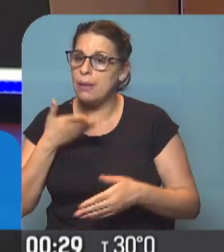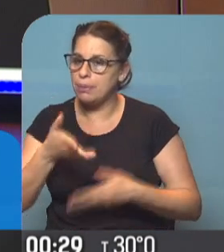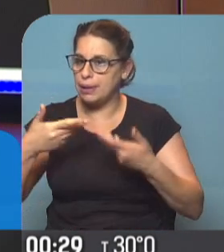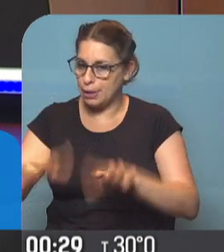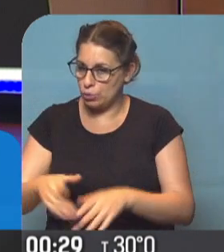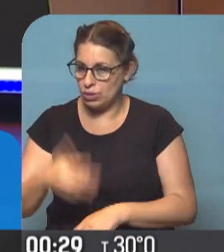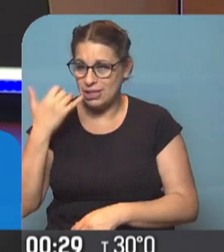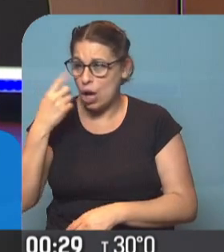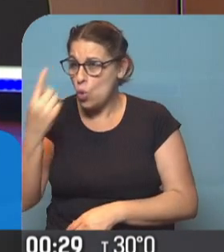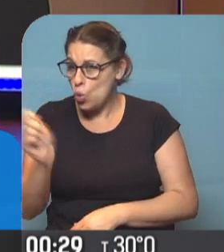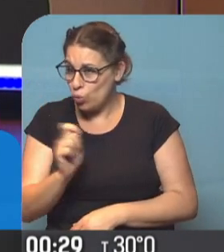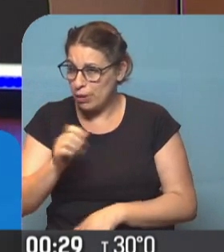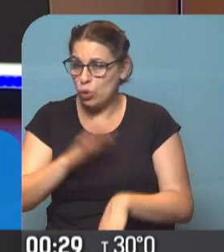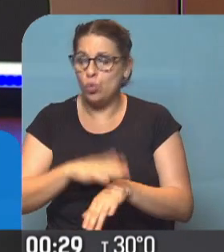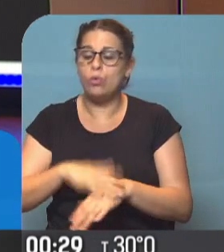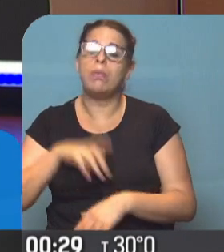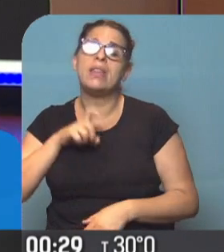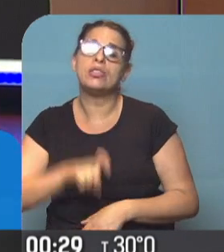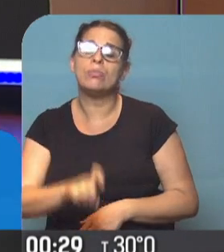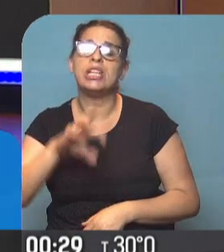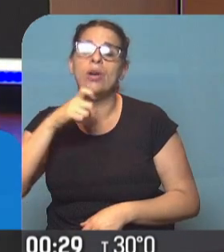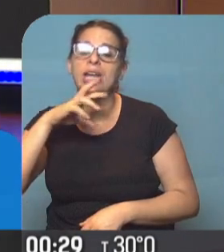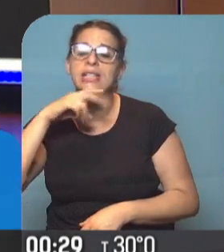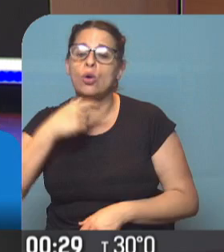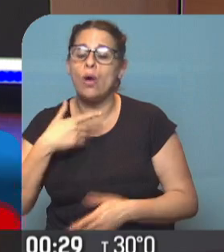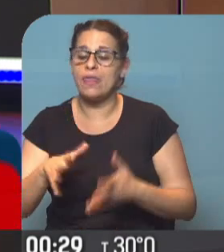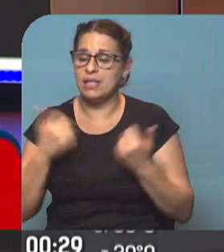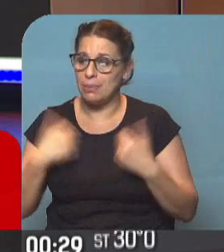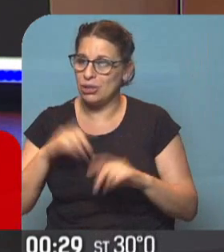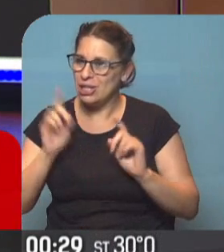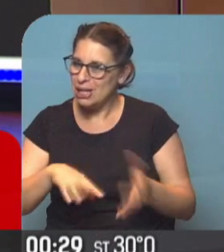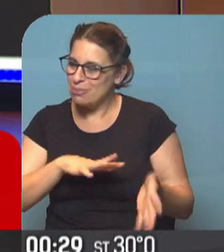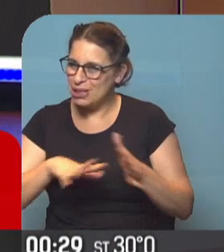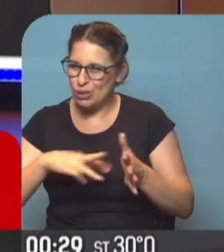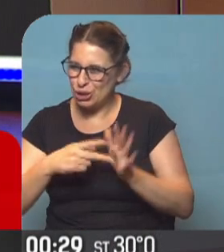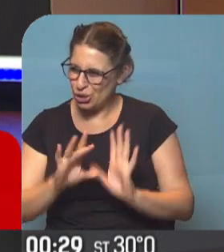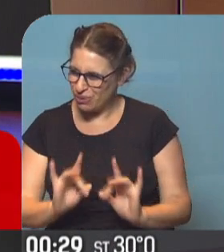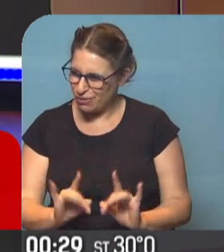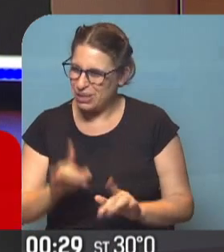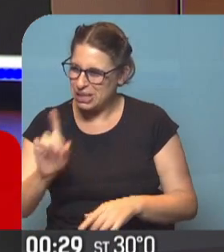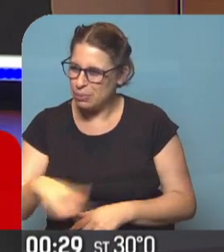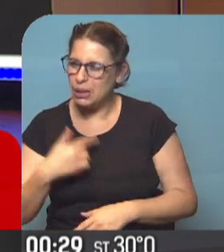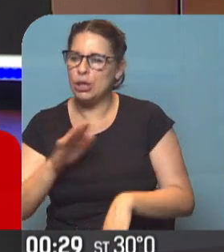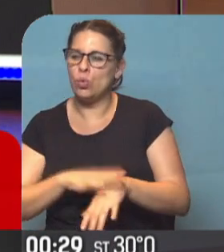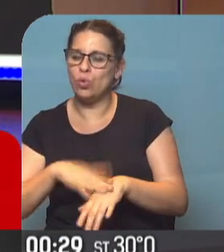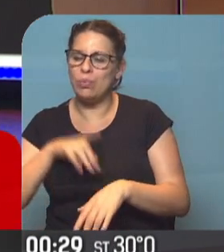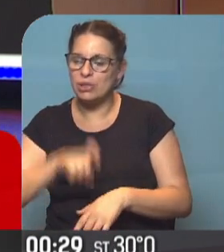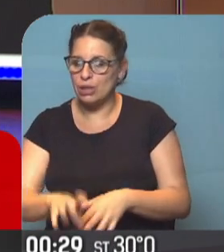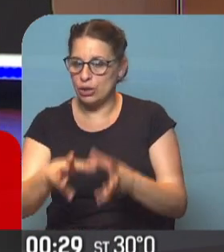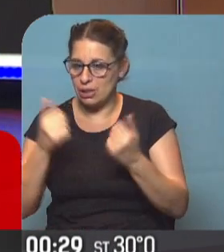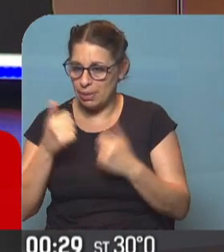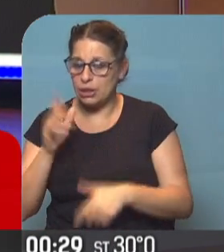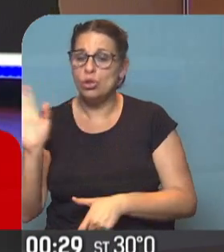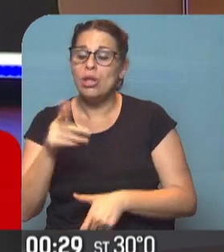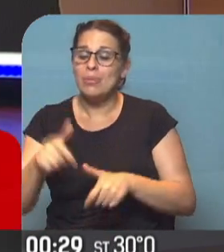y como consecuencia de la desaparición de lara sanjuán y del clima tenso que se había generado a raíz de esta tragedia para todos los argentinos